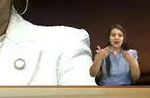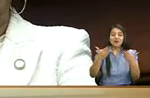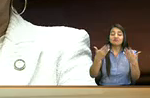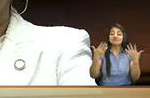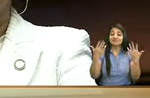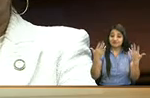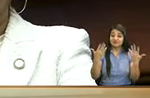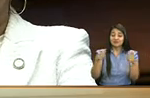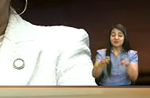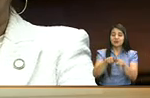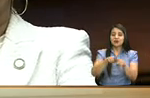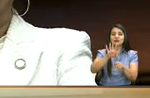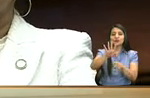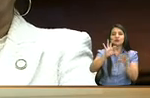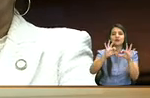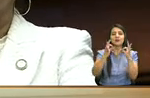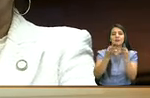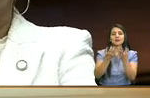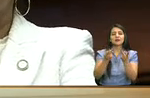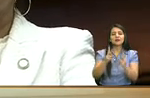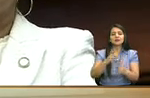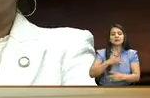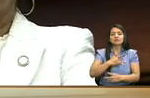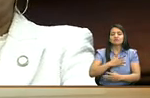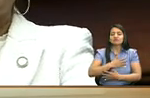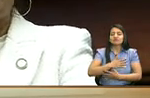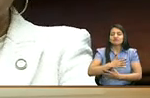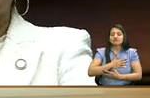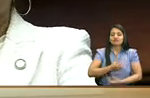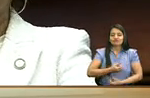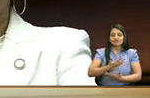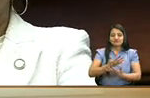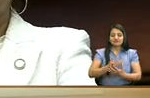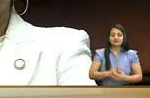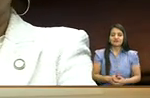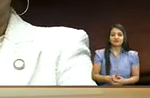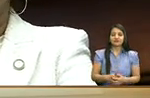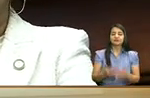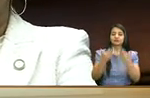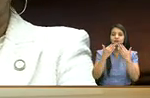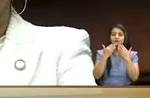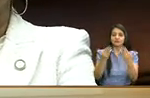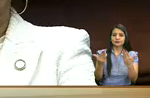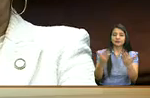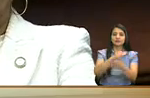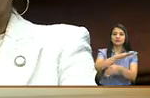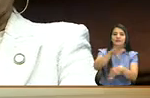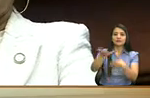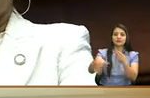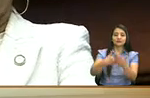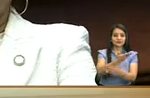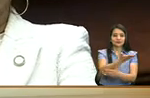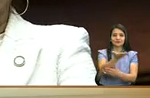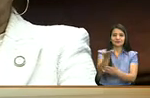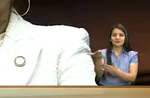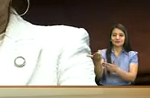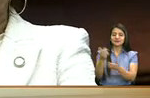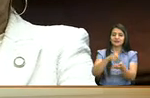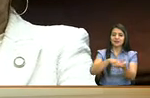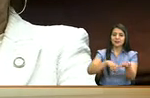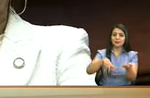parte de tu familia y de tu espíritu. Gracias a todos ustedes,